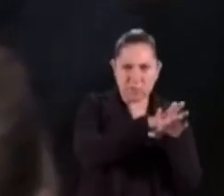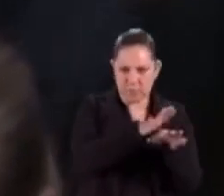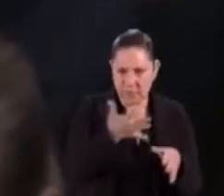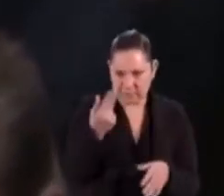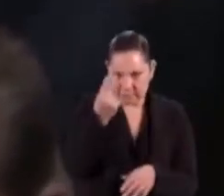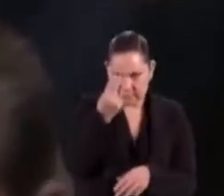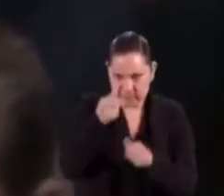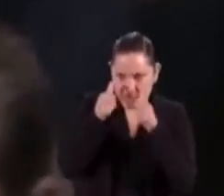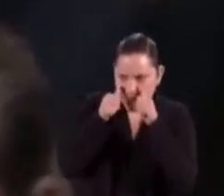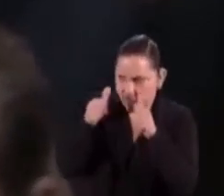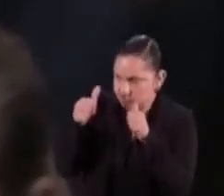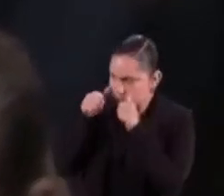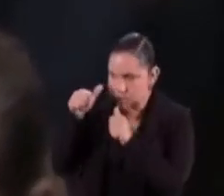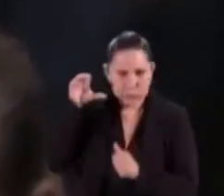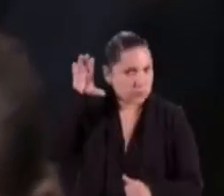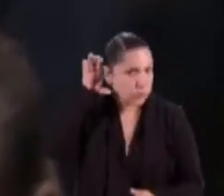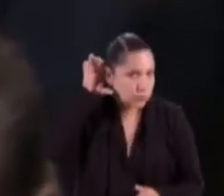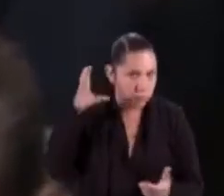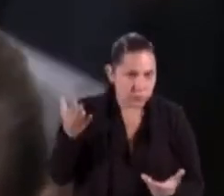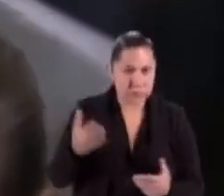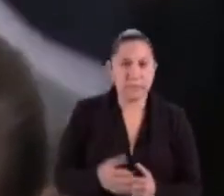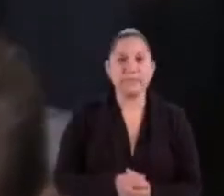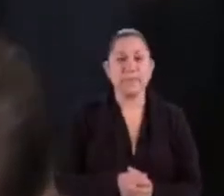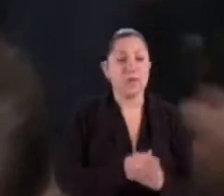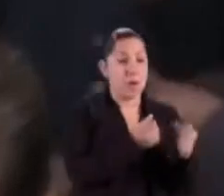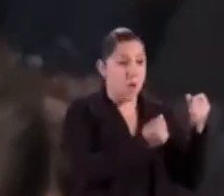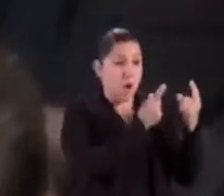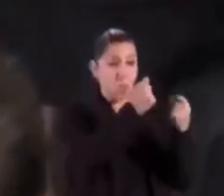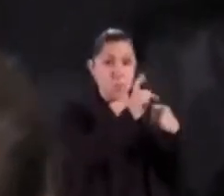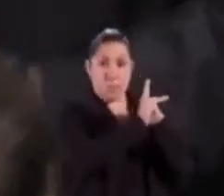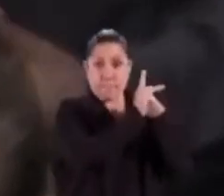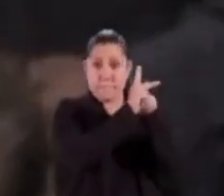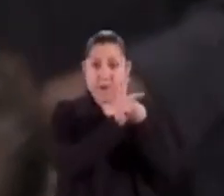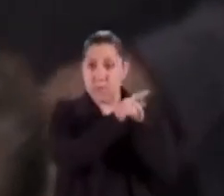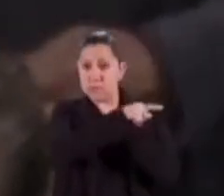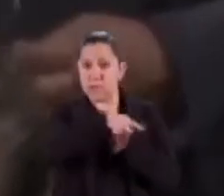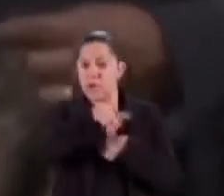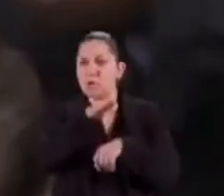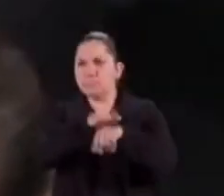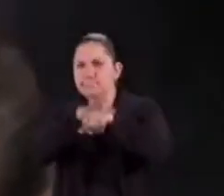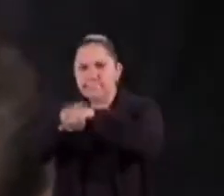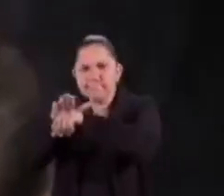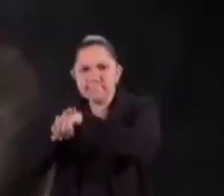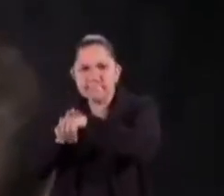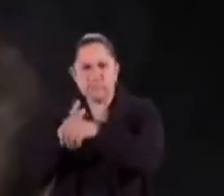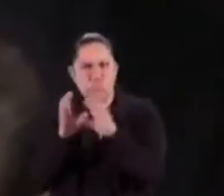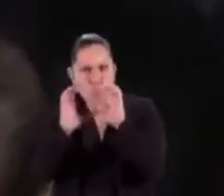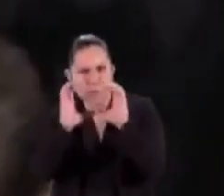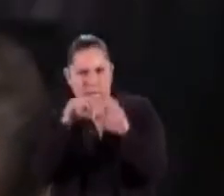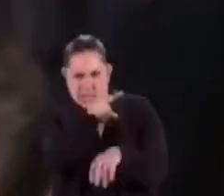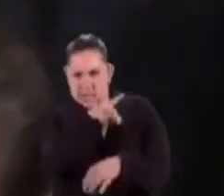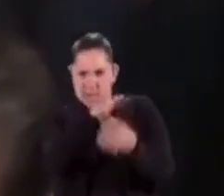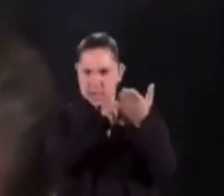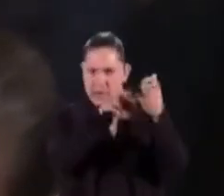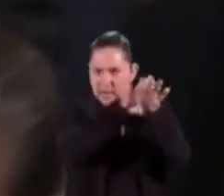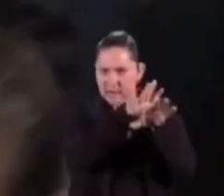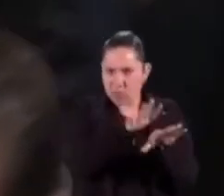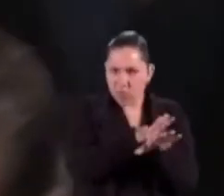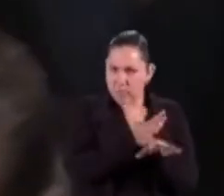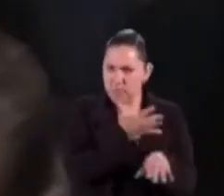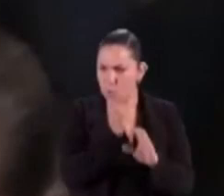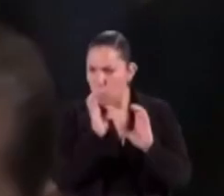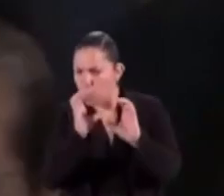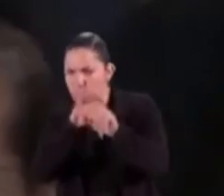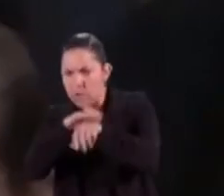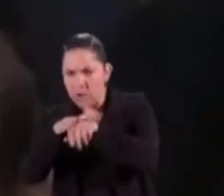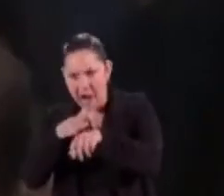están alertando a México sobre esta reforma. Escúchenlos, por algo lo dicen.